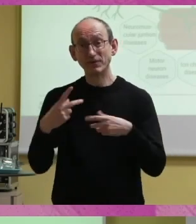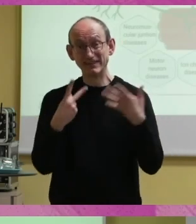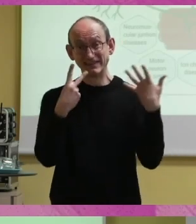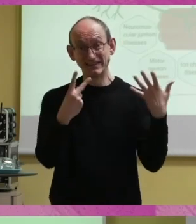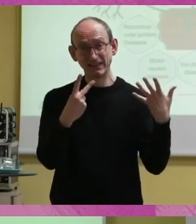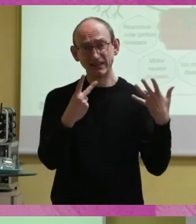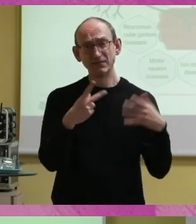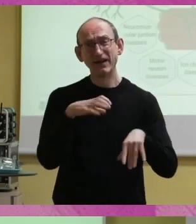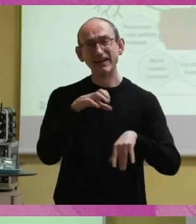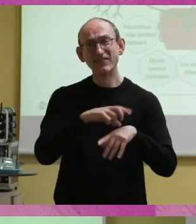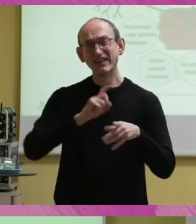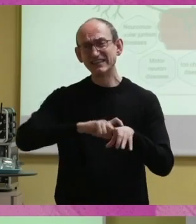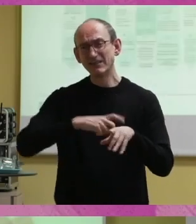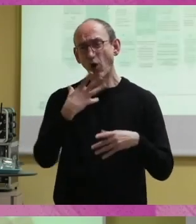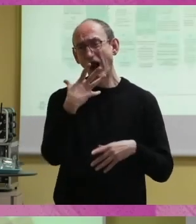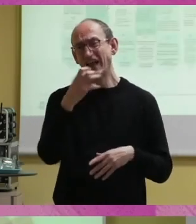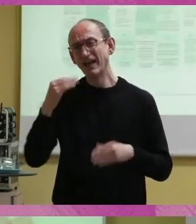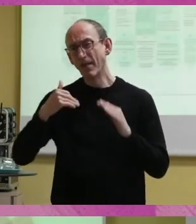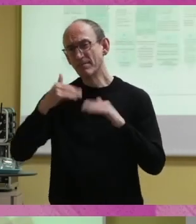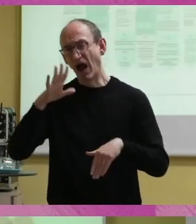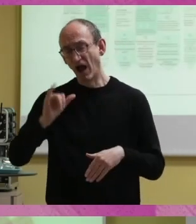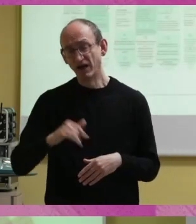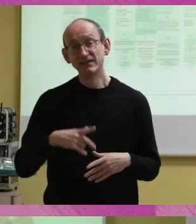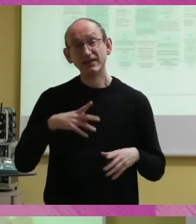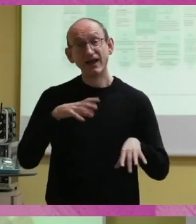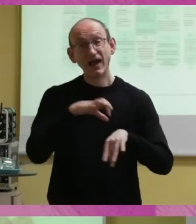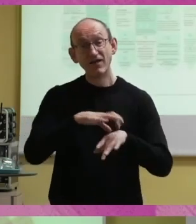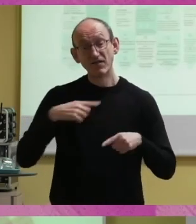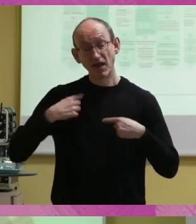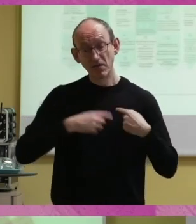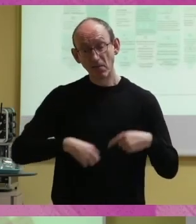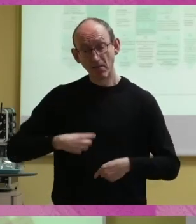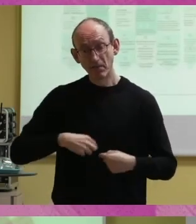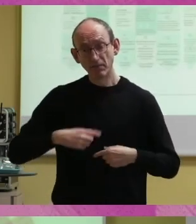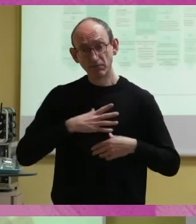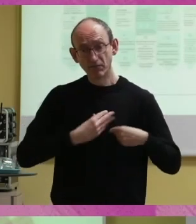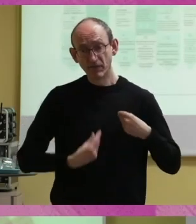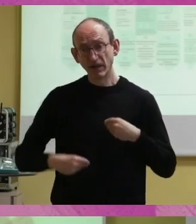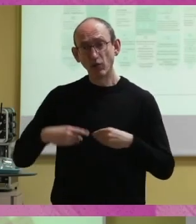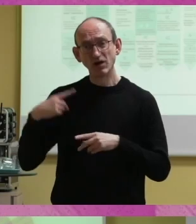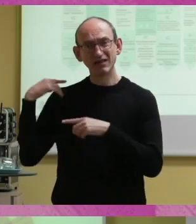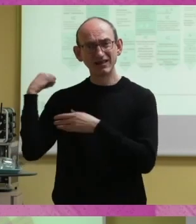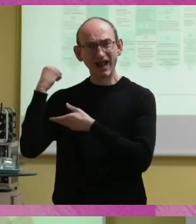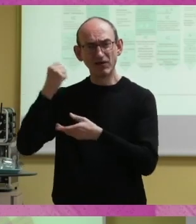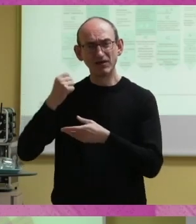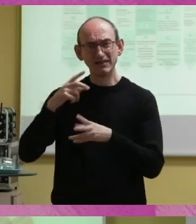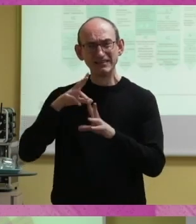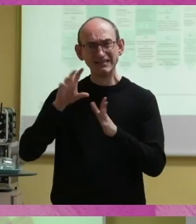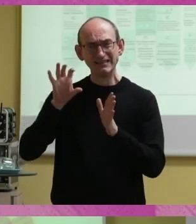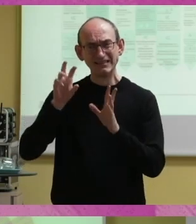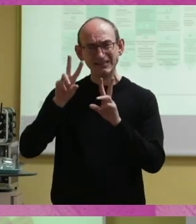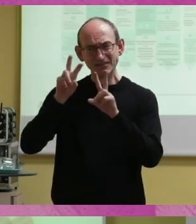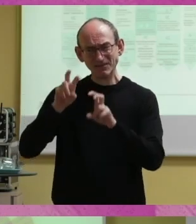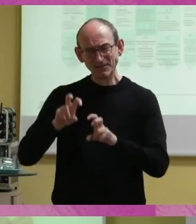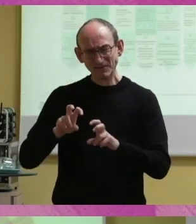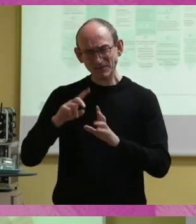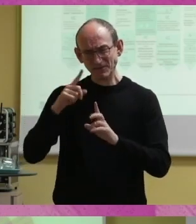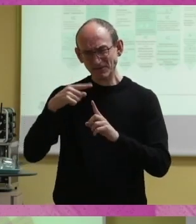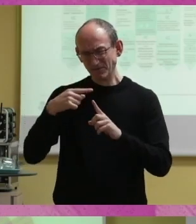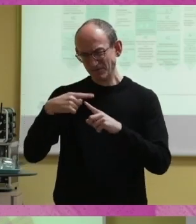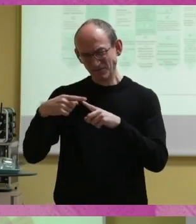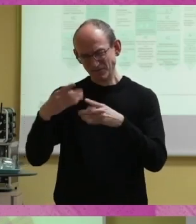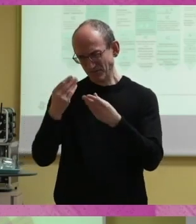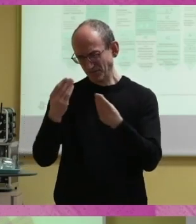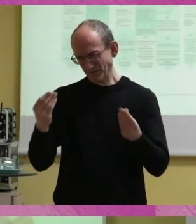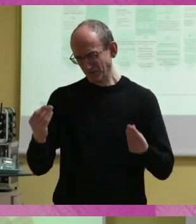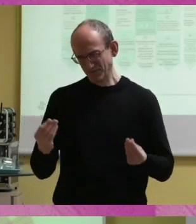más de 500. Metabólicas hereditarias, han habido muchísimos intentos de clasificación porque hay muchísimas